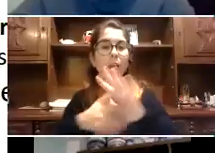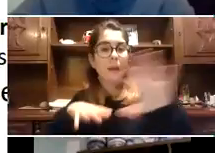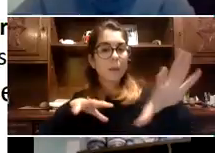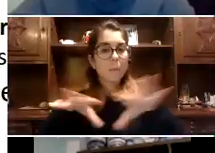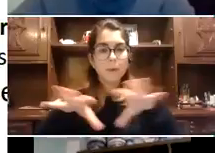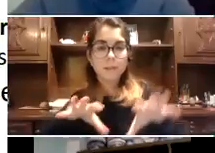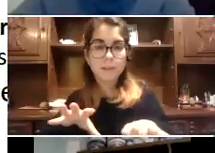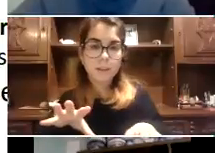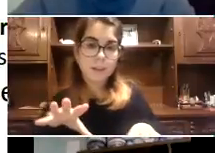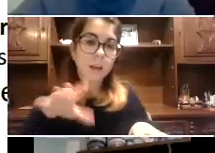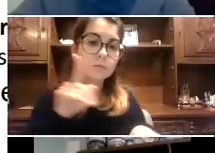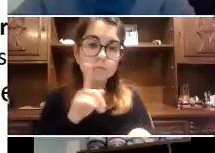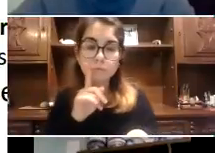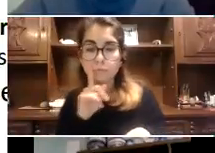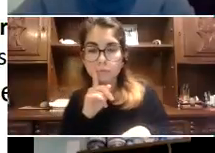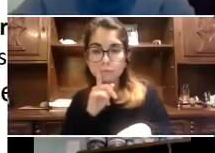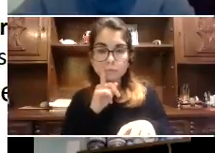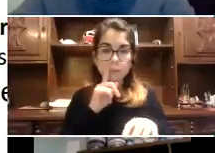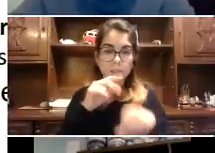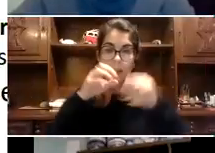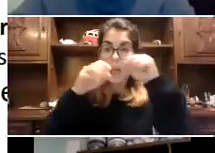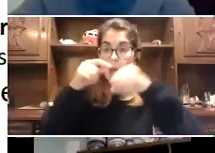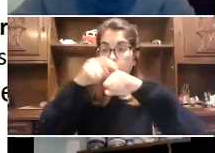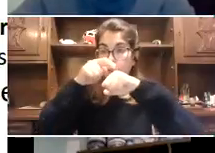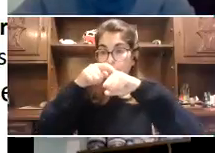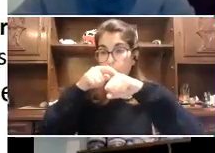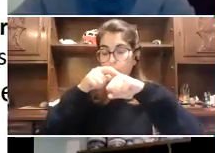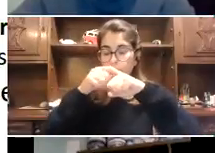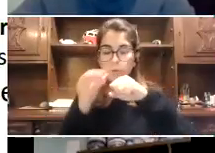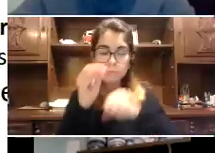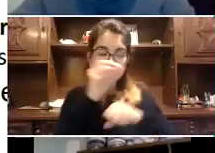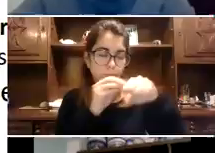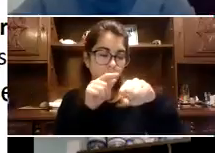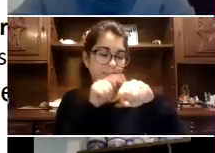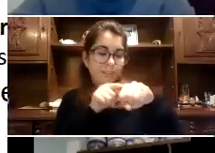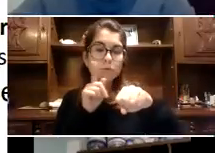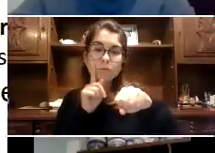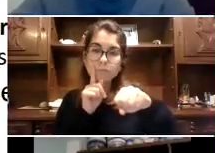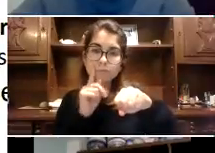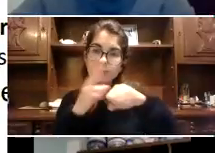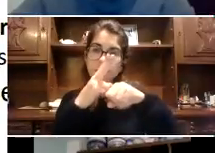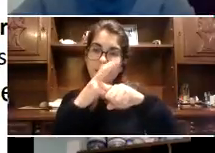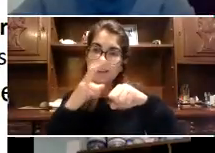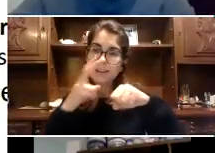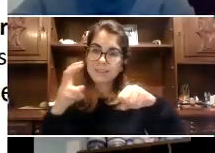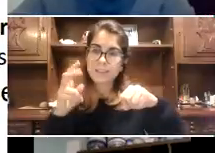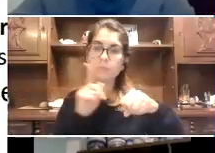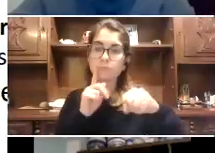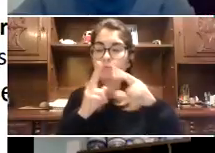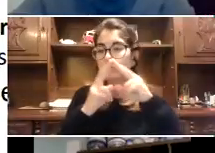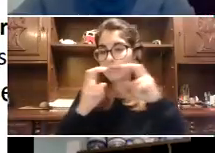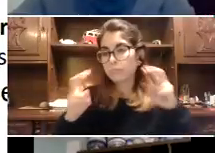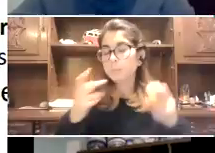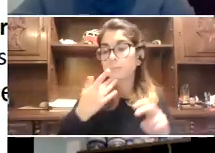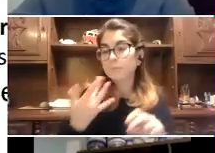término está compuesta de lo que llamamos átomos, y esos átomos tienen una naturaleza eléctrica, porque básicamente estarían